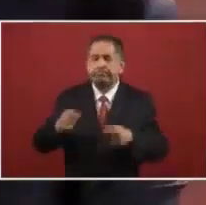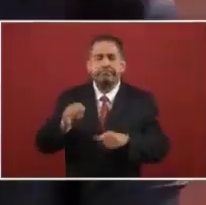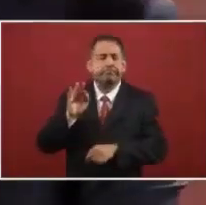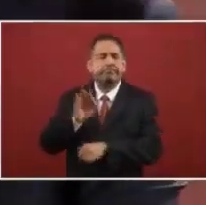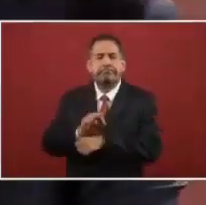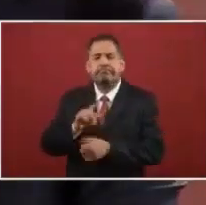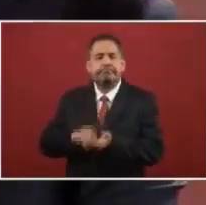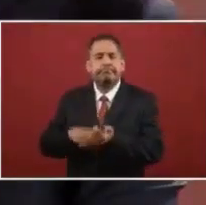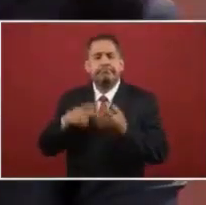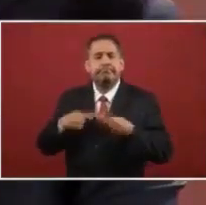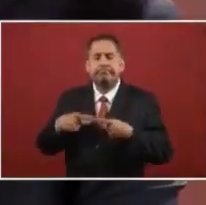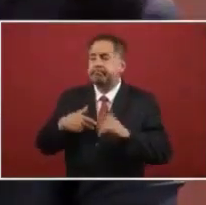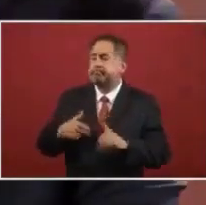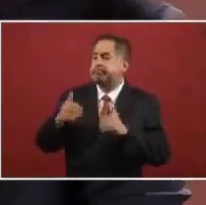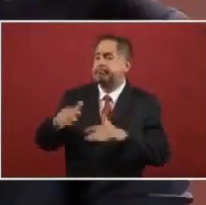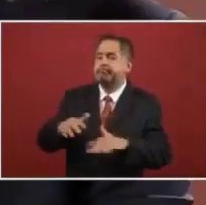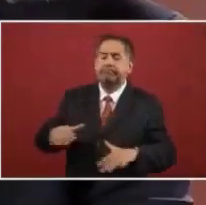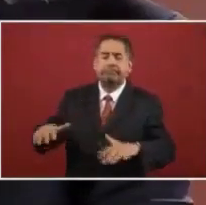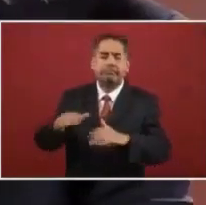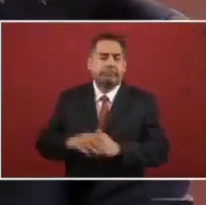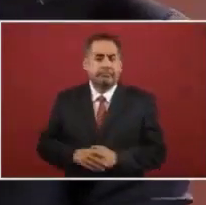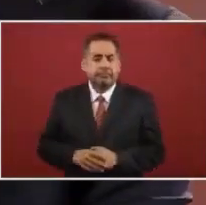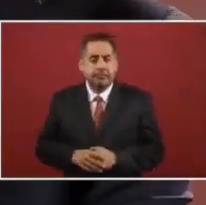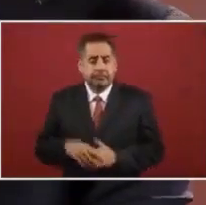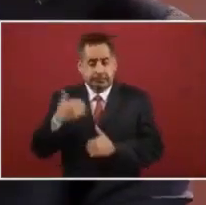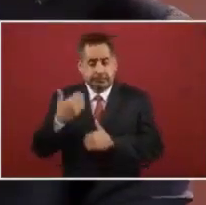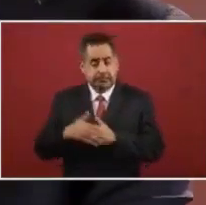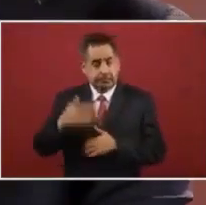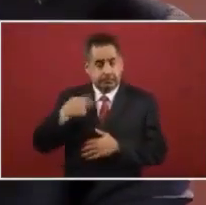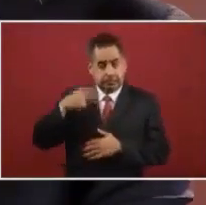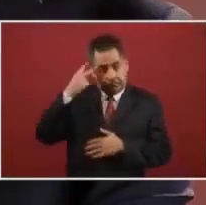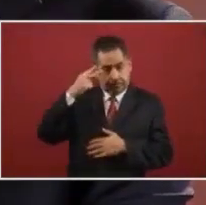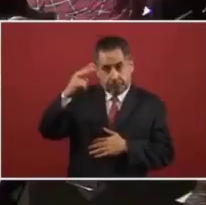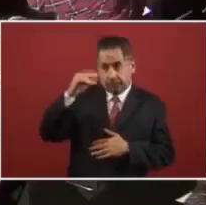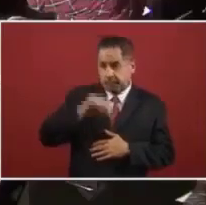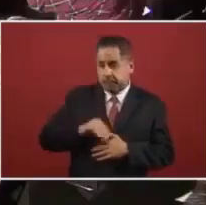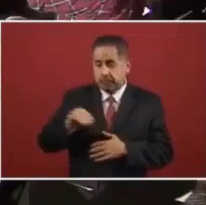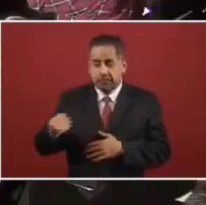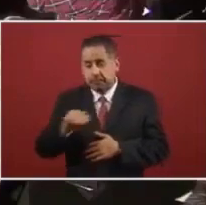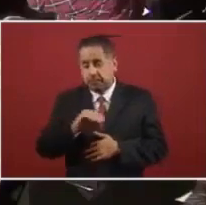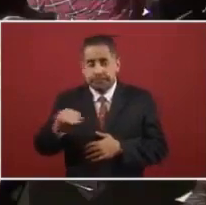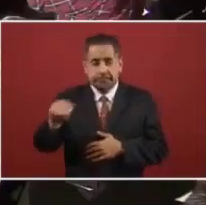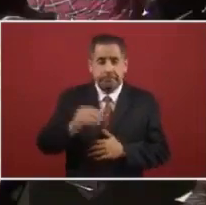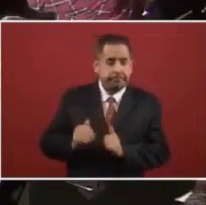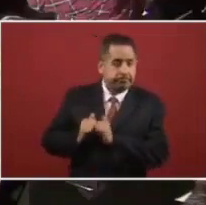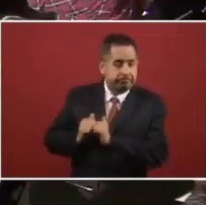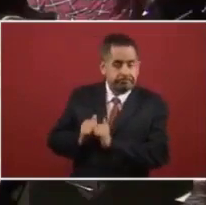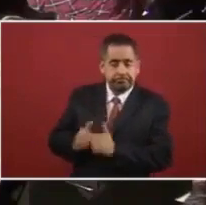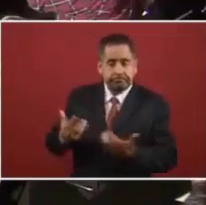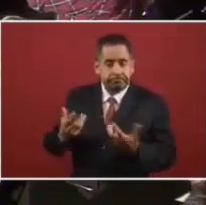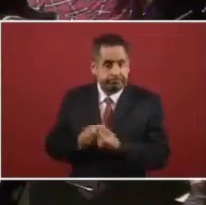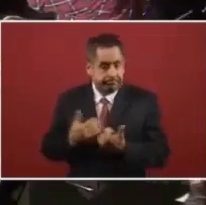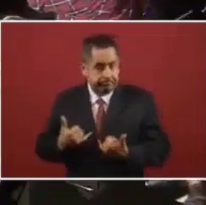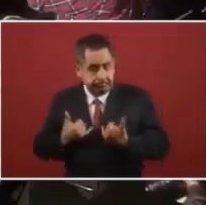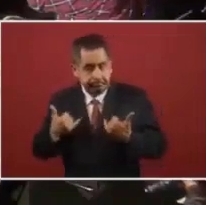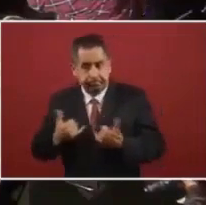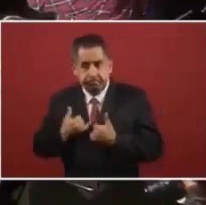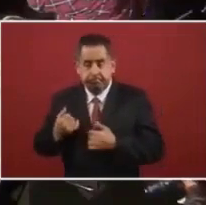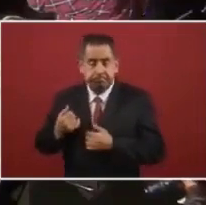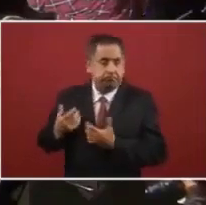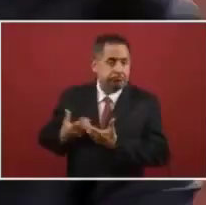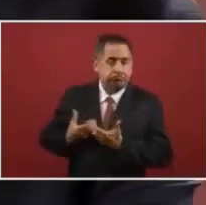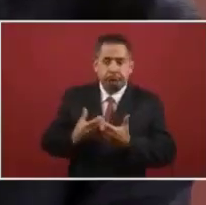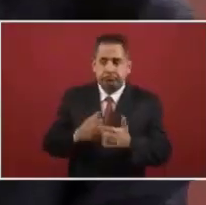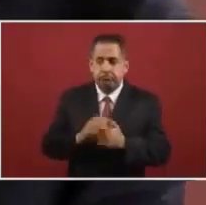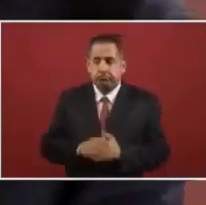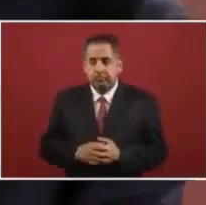del pueblo ahora que voy a las giras que me acompañan jóvenes porque